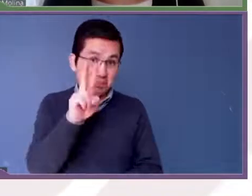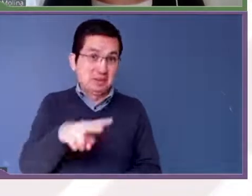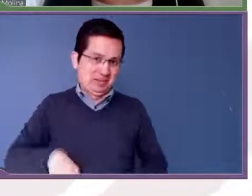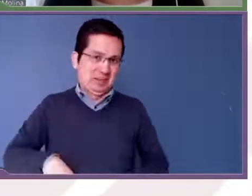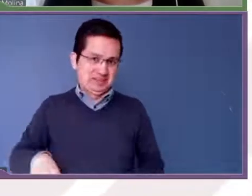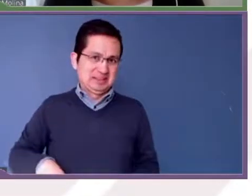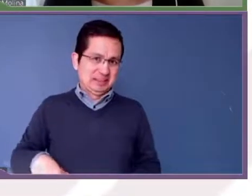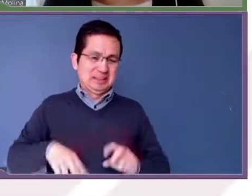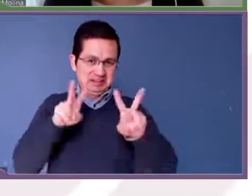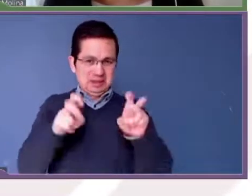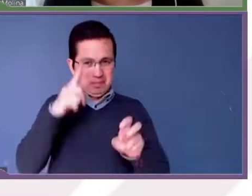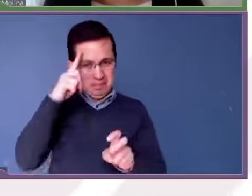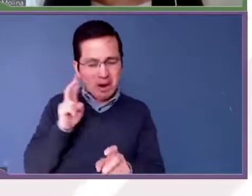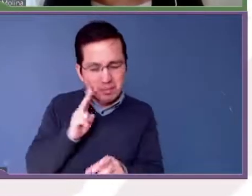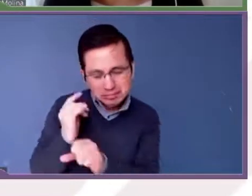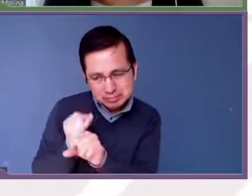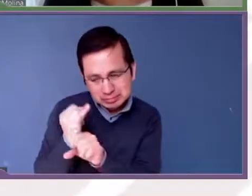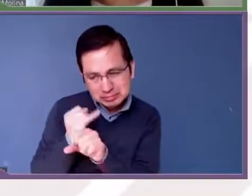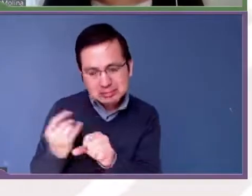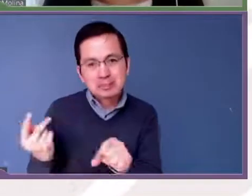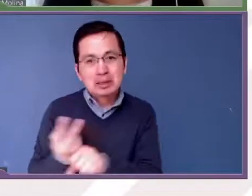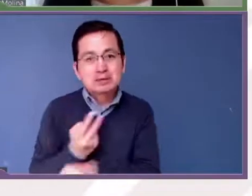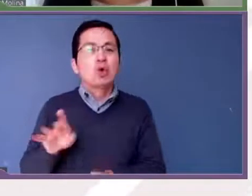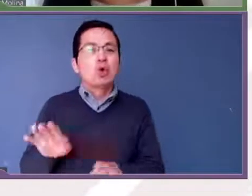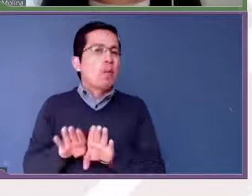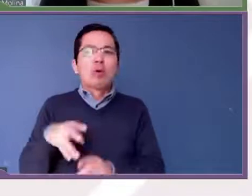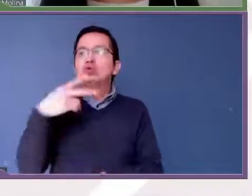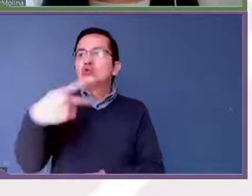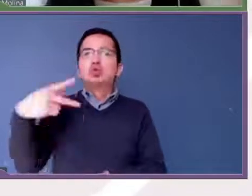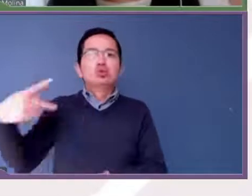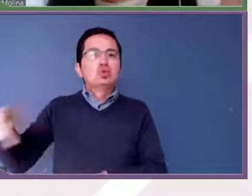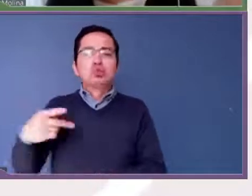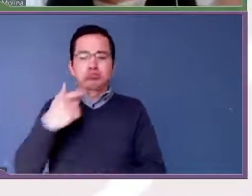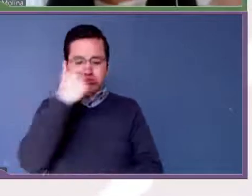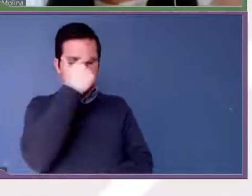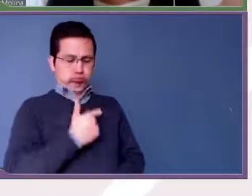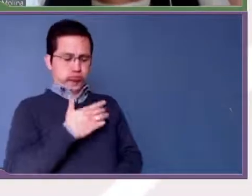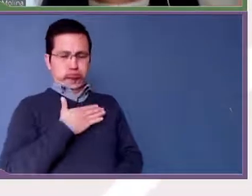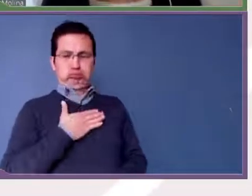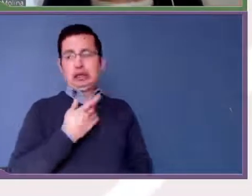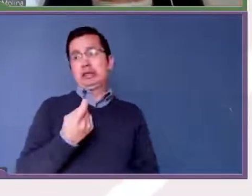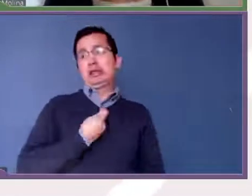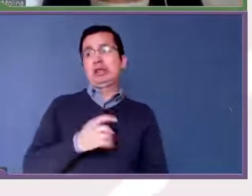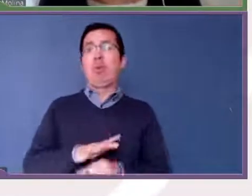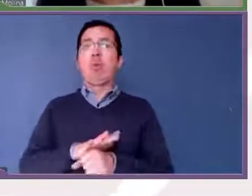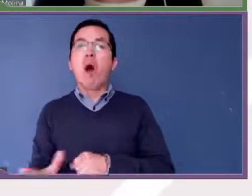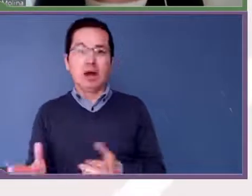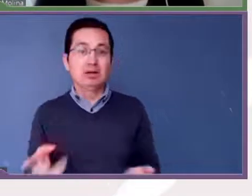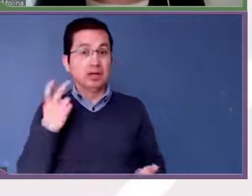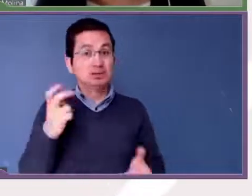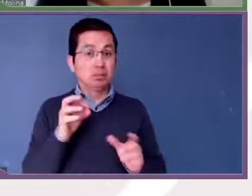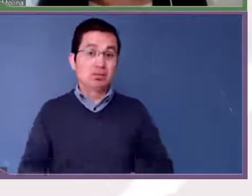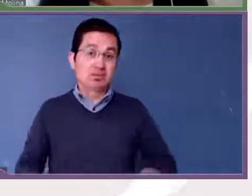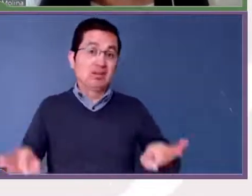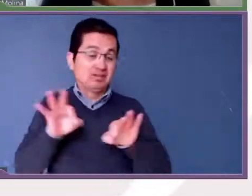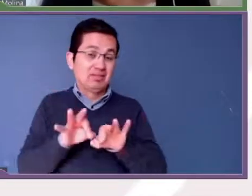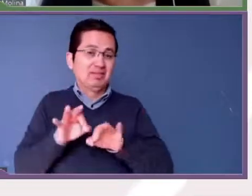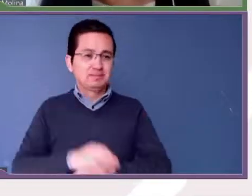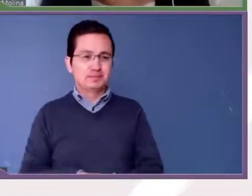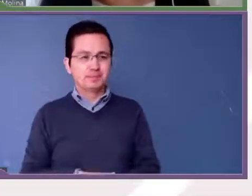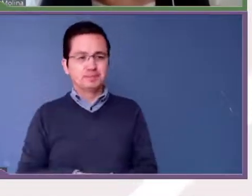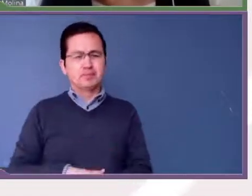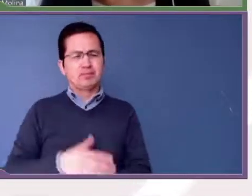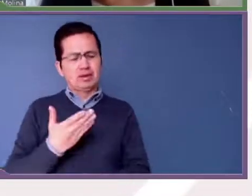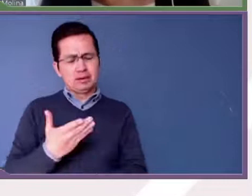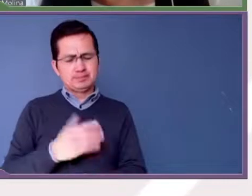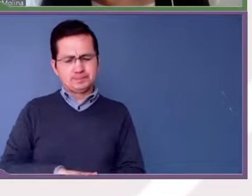para entender, digamos, también cómo las personas se posicionan frente a la identidad y a las prácticas de discriminación. Ahora, lo